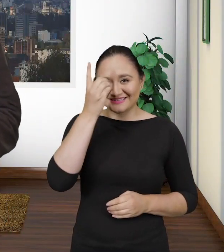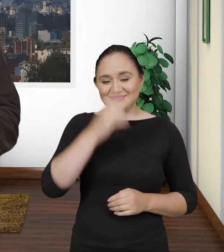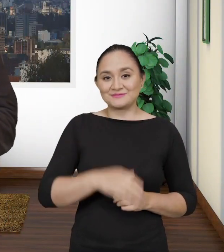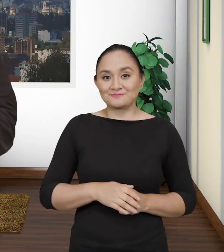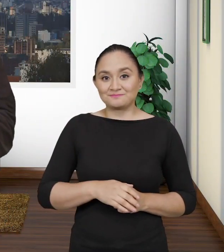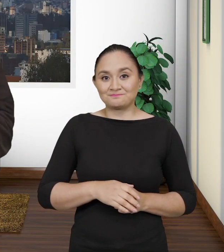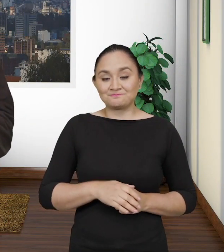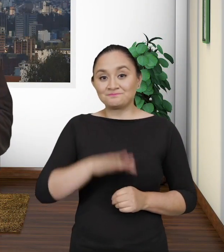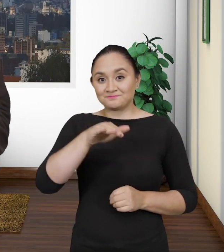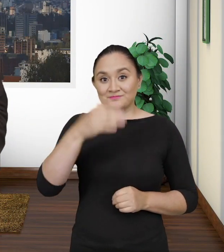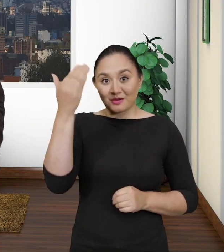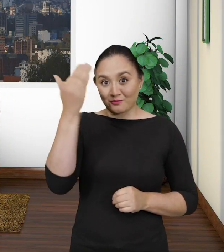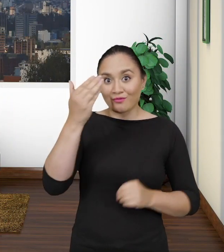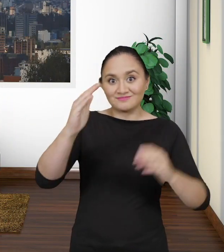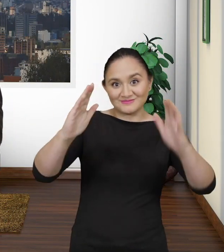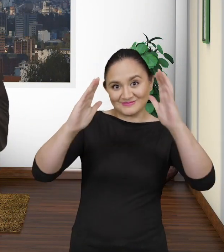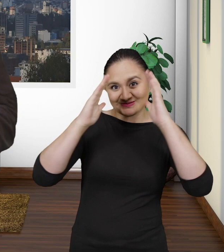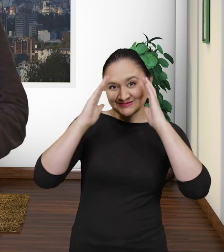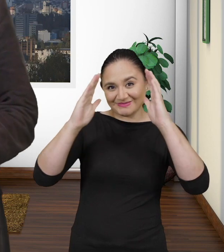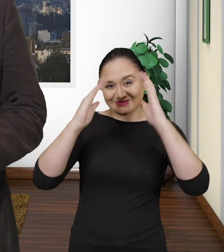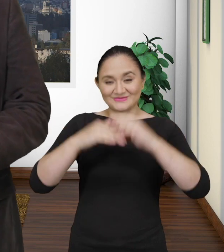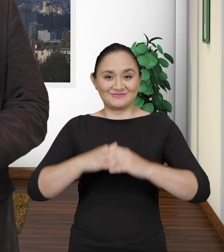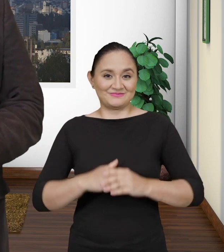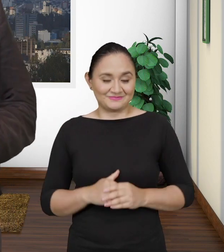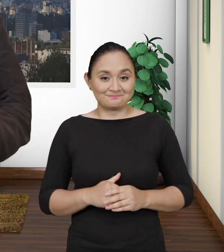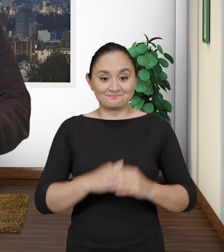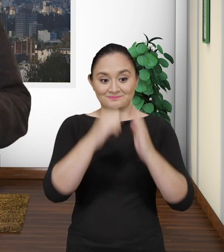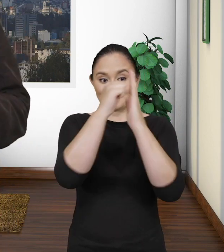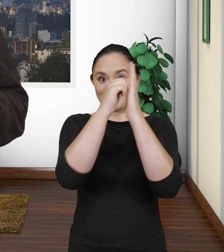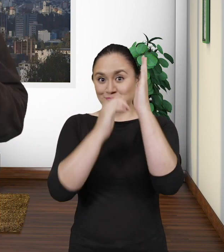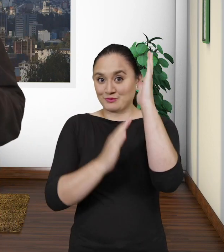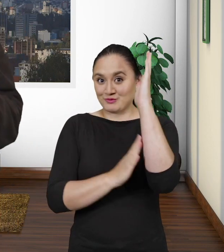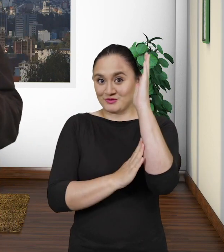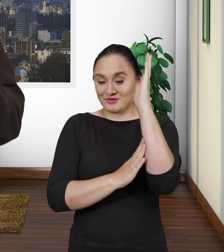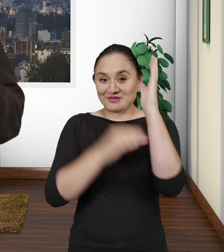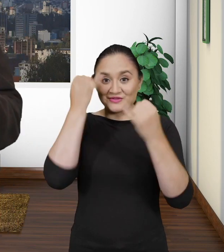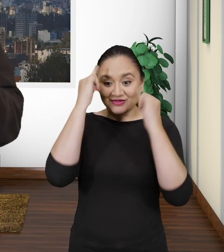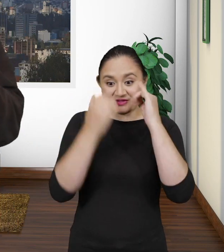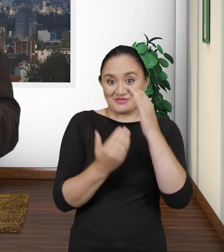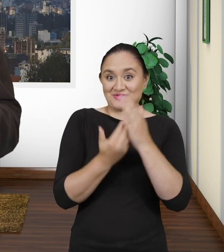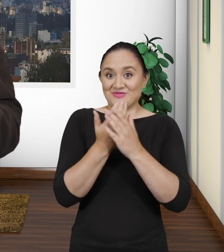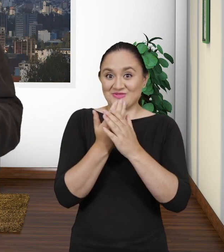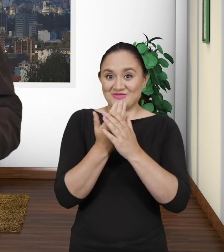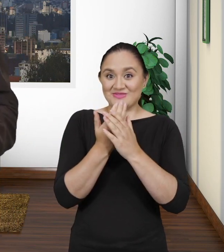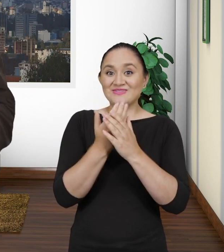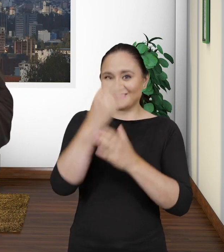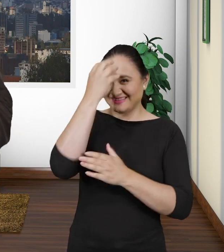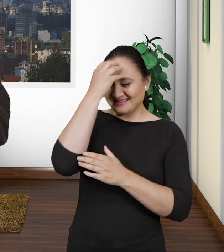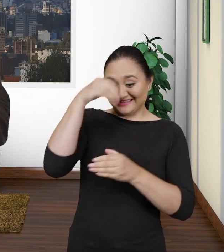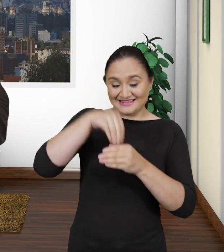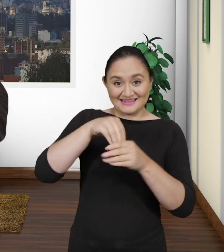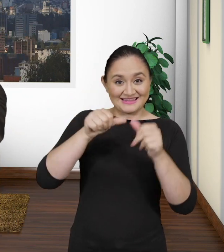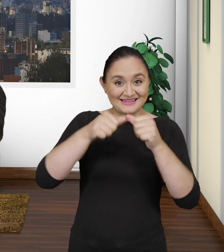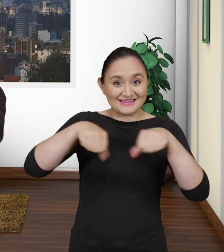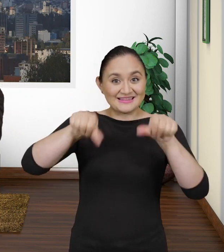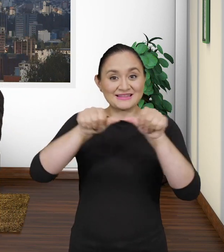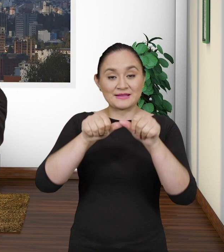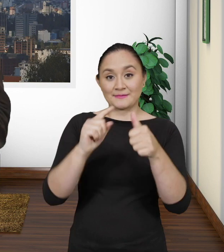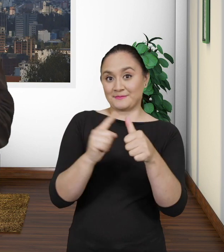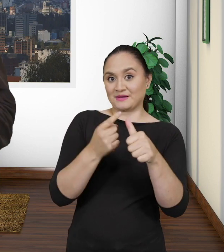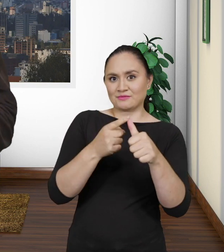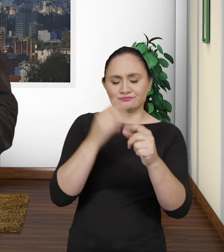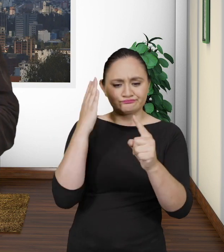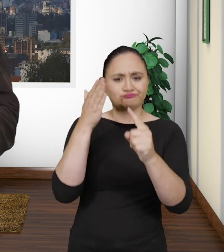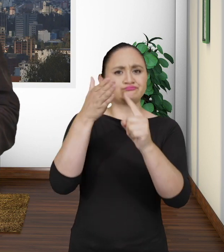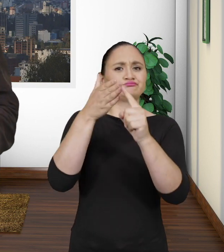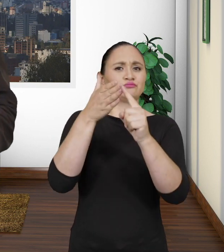Diana. Profes, pongan mucha atención. Para un proyecto de innovación educativa en el aula, primero, traza un